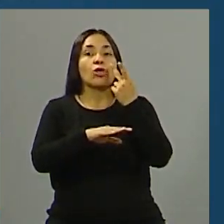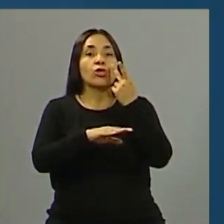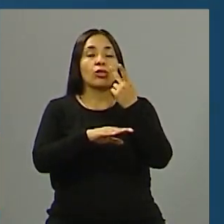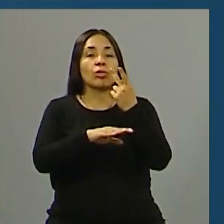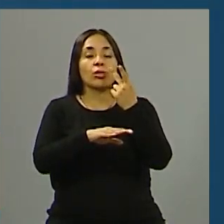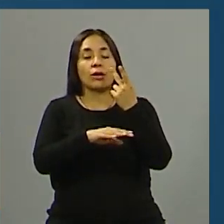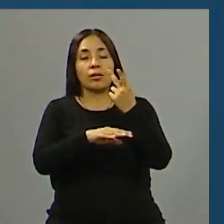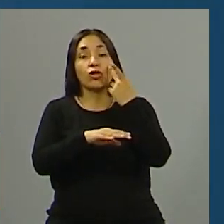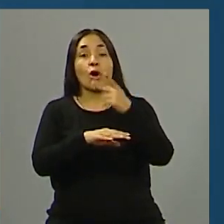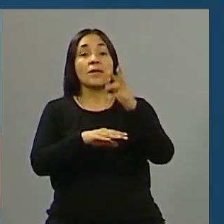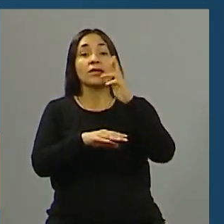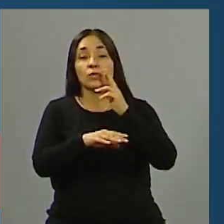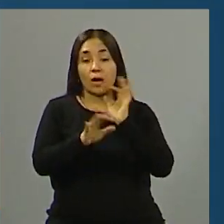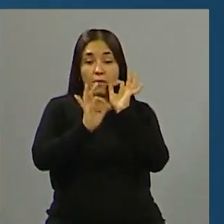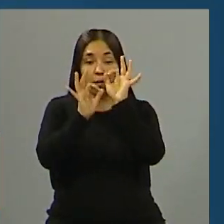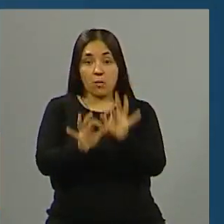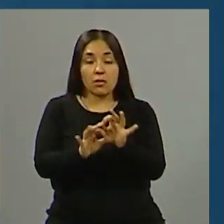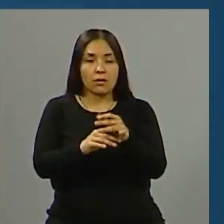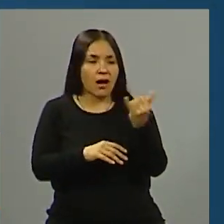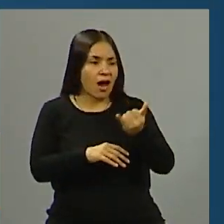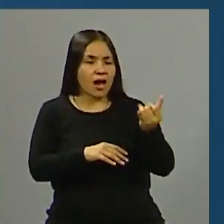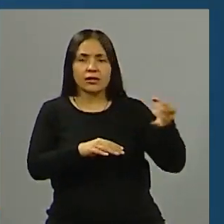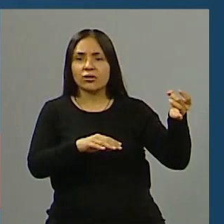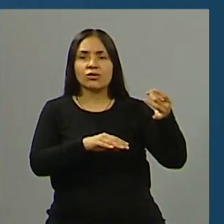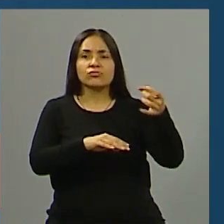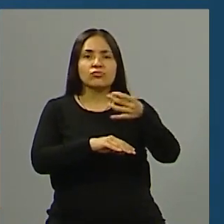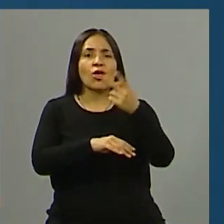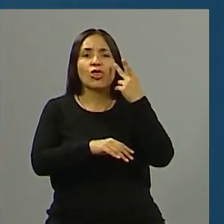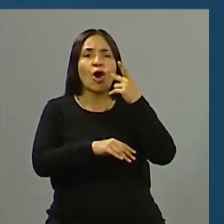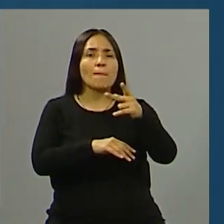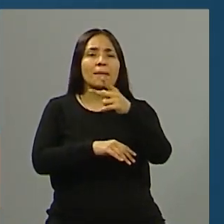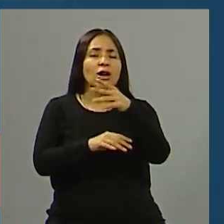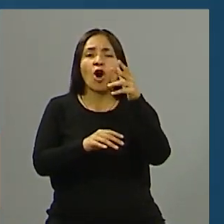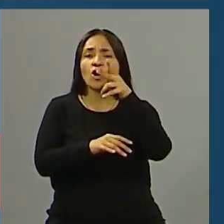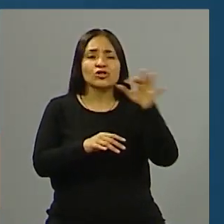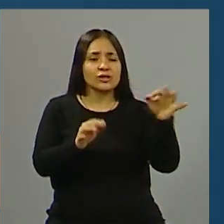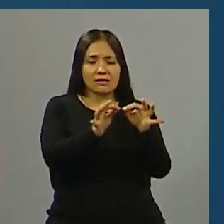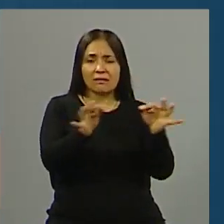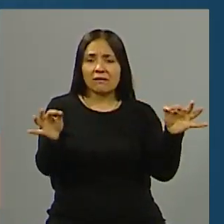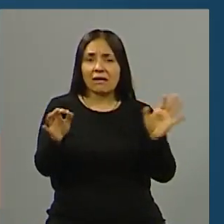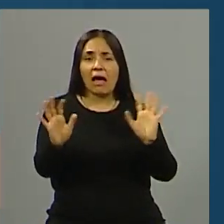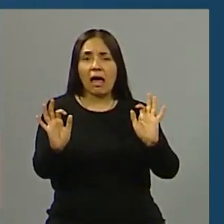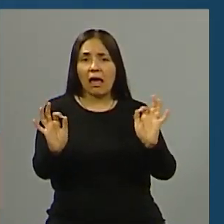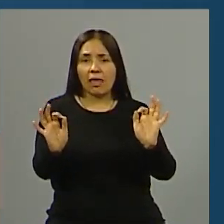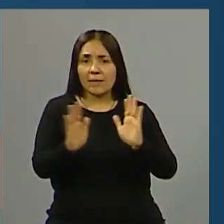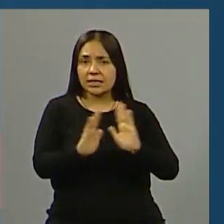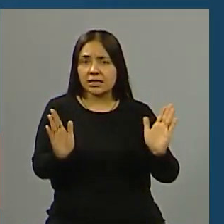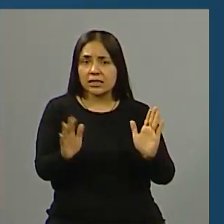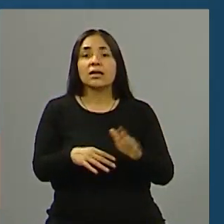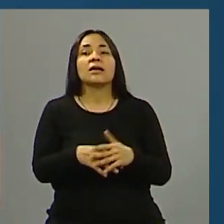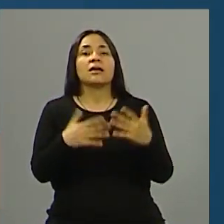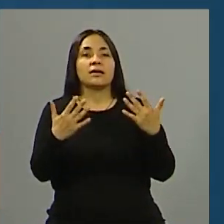de vía. Nosotros en estos 4 años hemos reactivado casi 2.000 kilómetros de vía en todos los